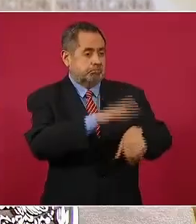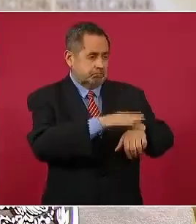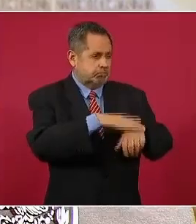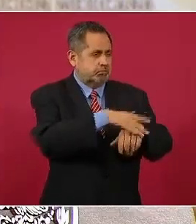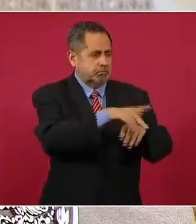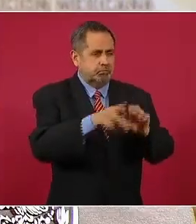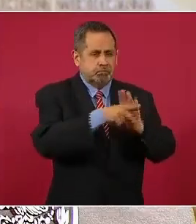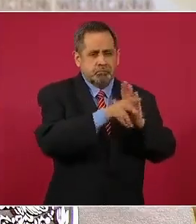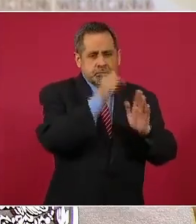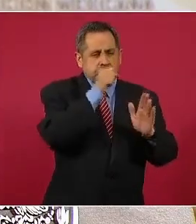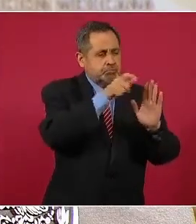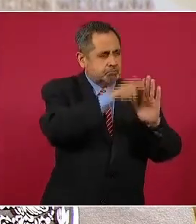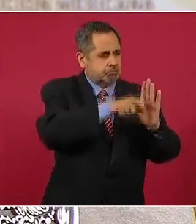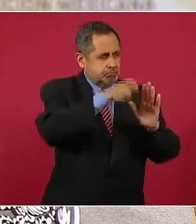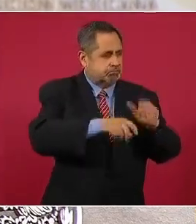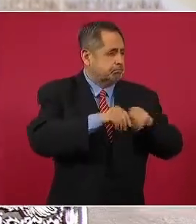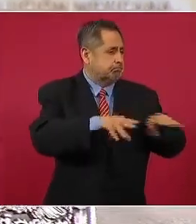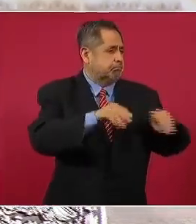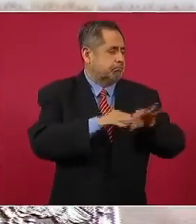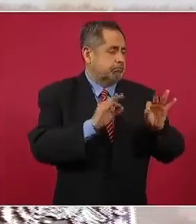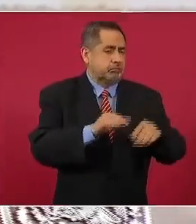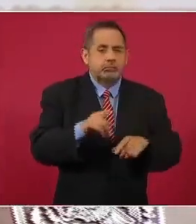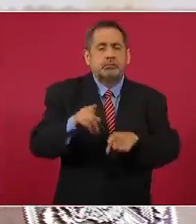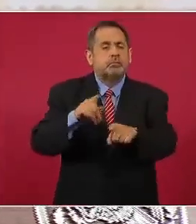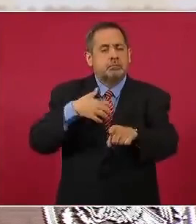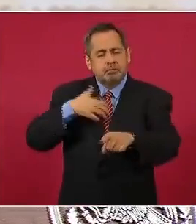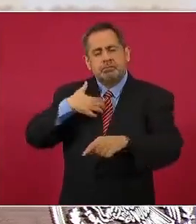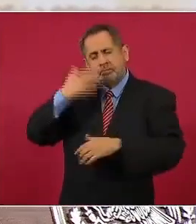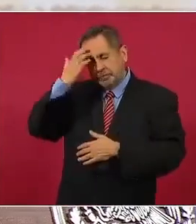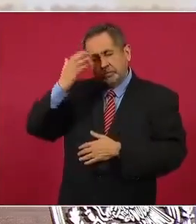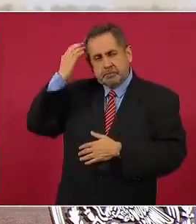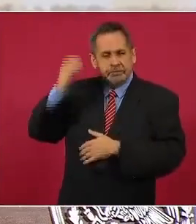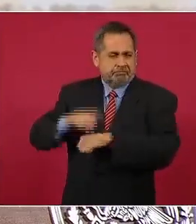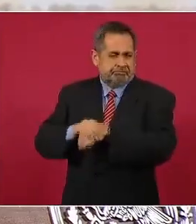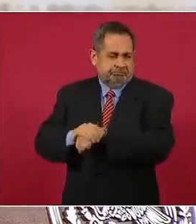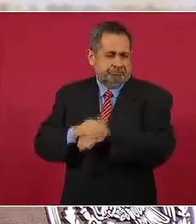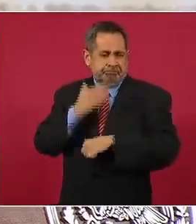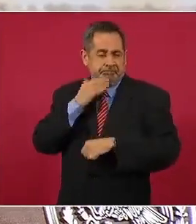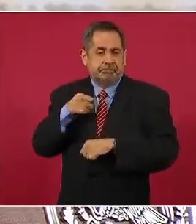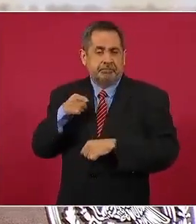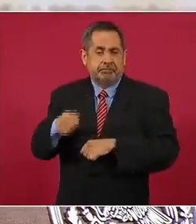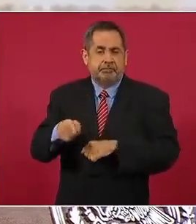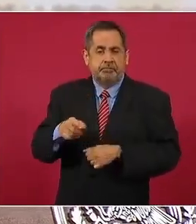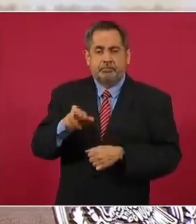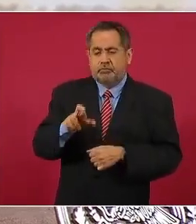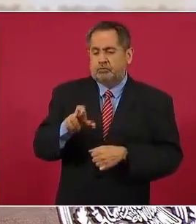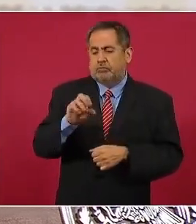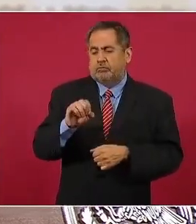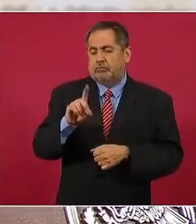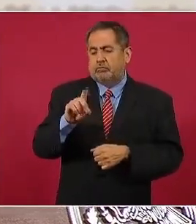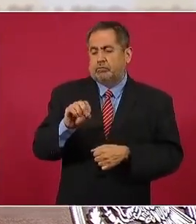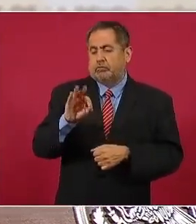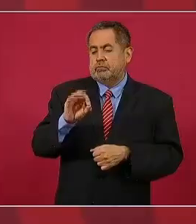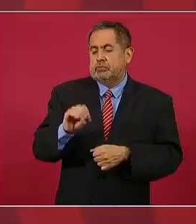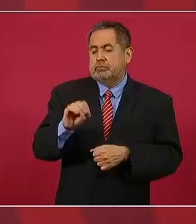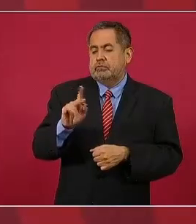Tenía un amigo extraordinario, periodista, Rodolfo Peña,